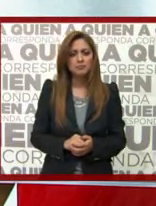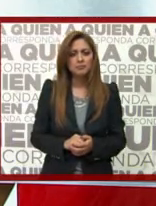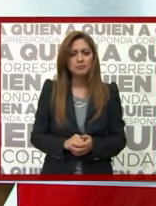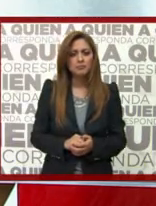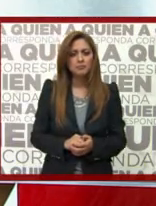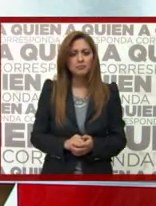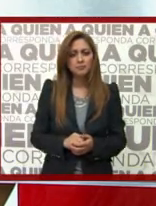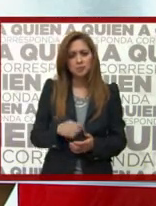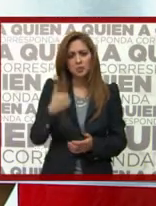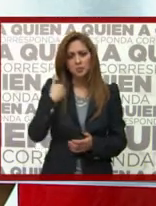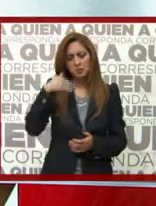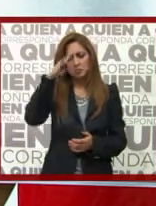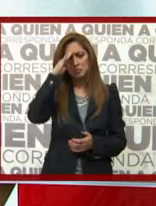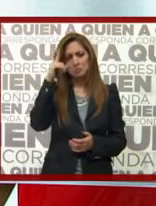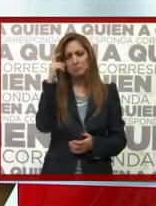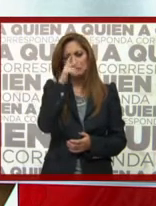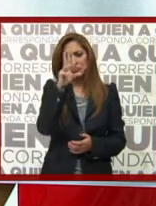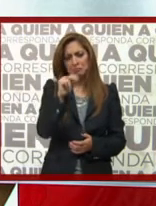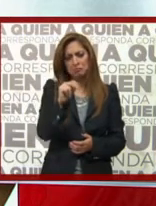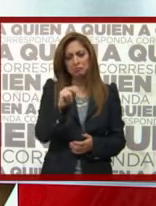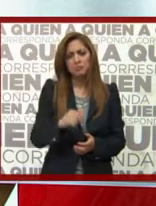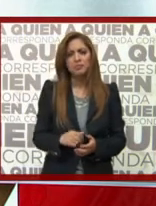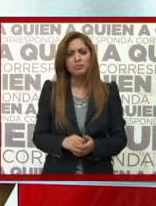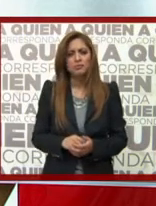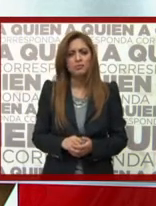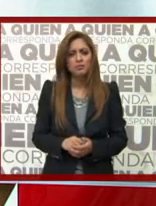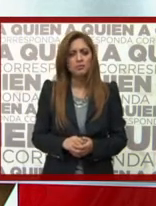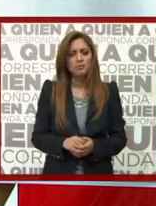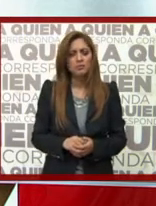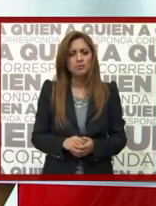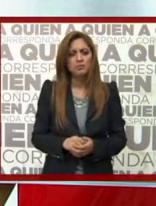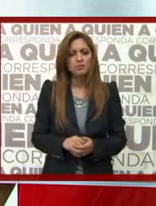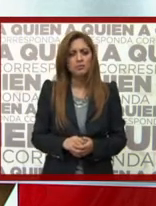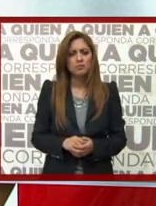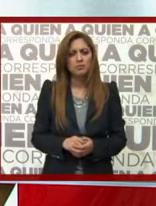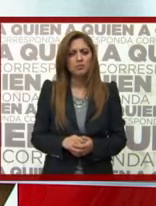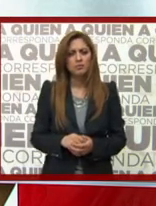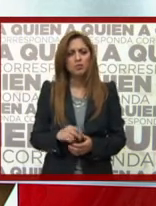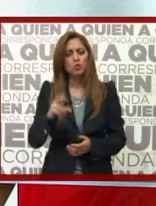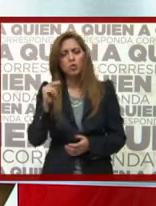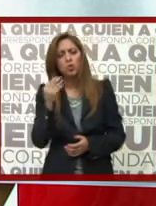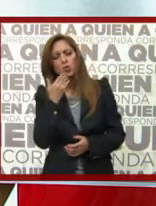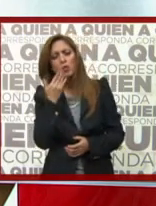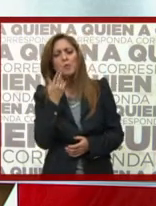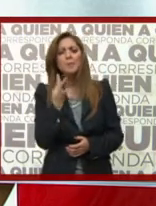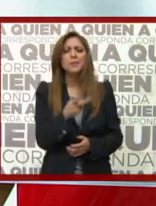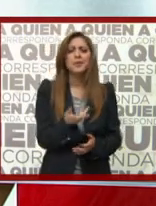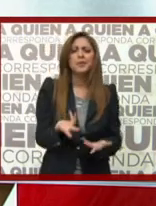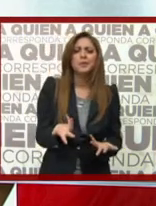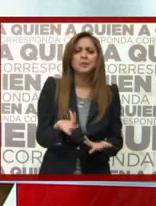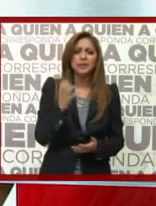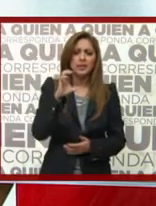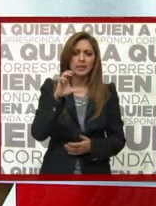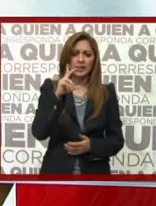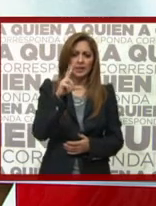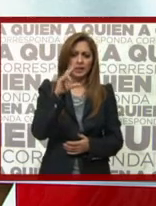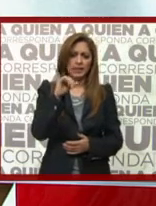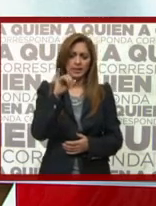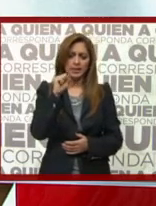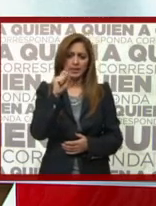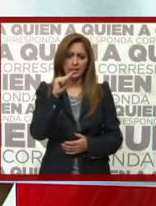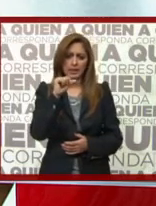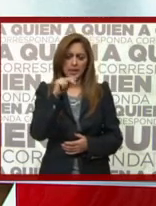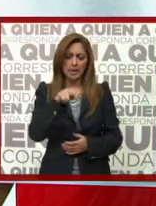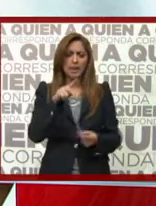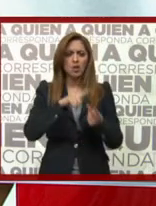No está complicado. Oiga, me podrían volver, no se acostumbran, pero bueno, Cristian Márquez y el contador Julio